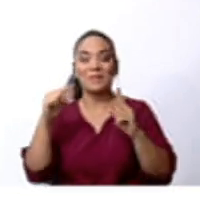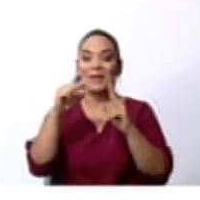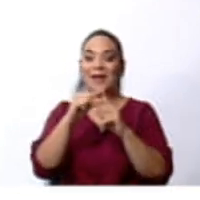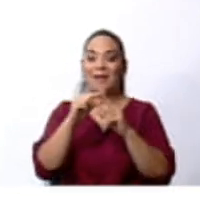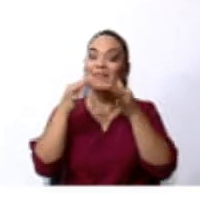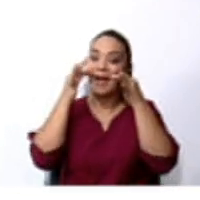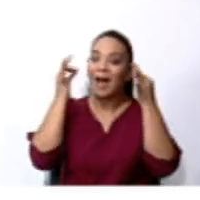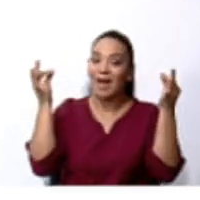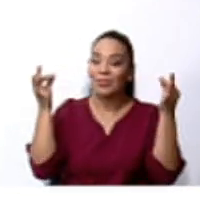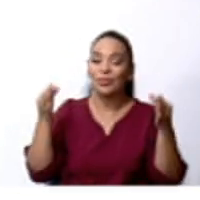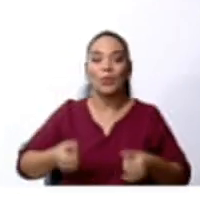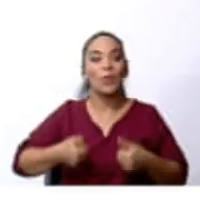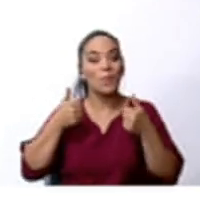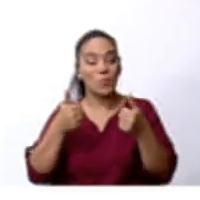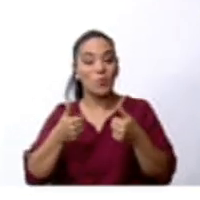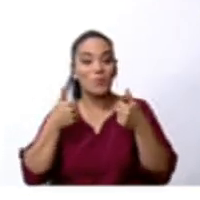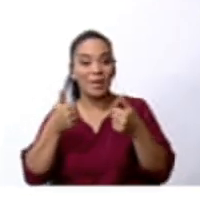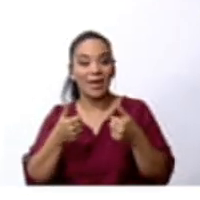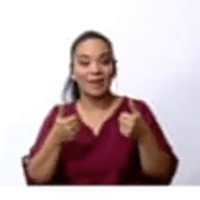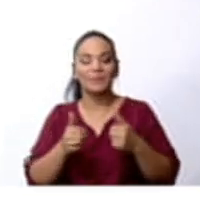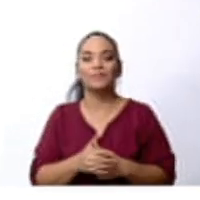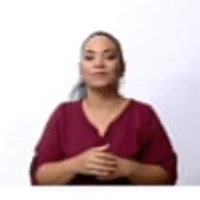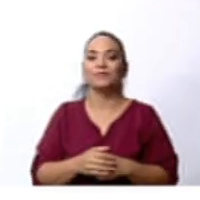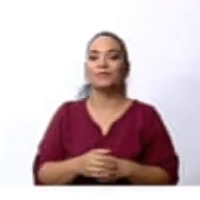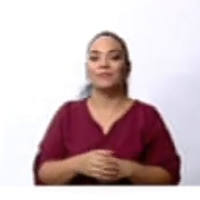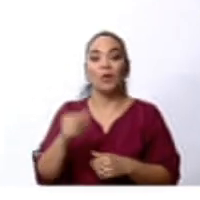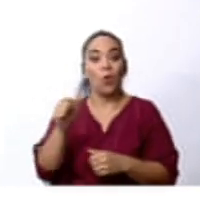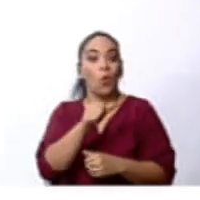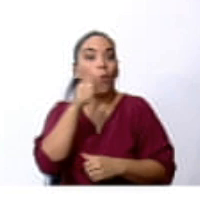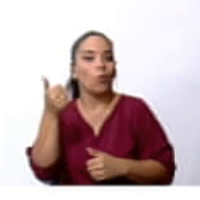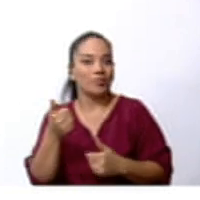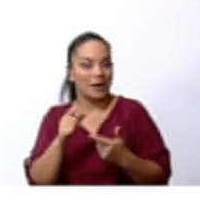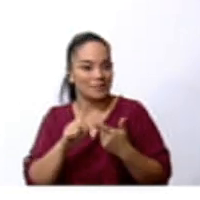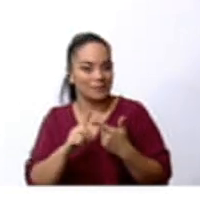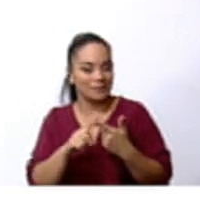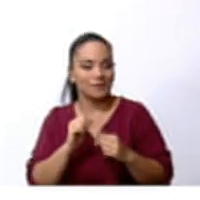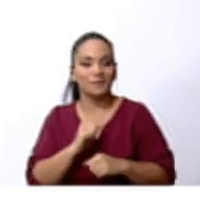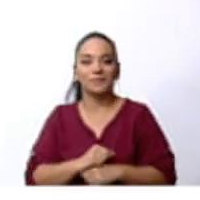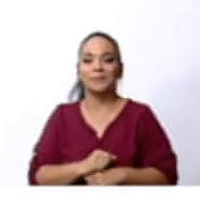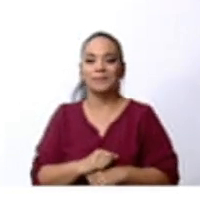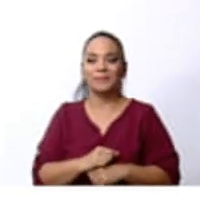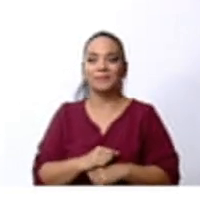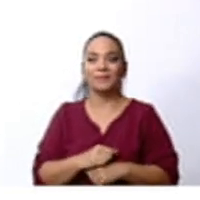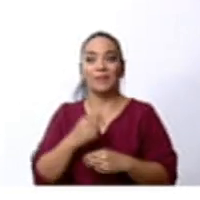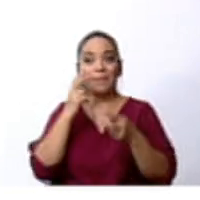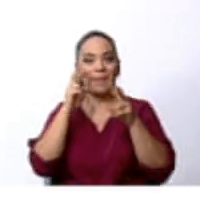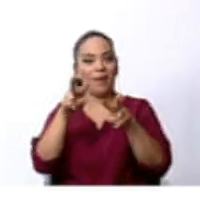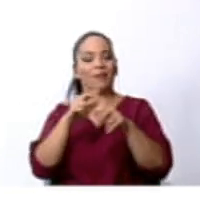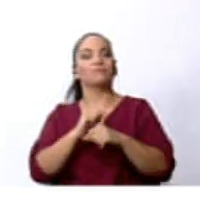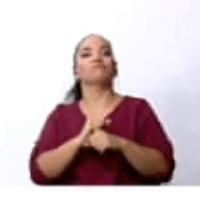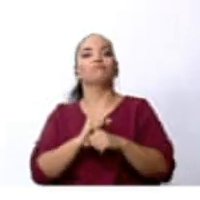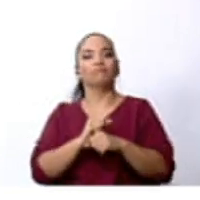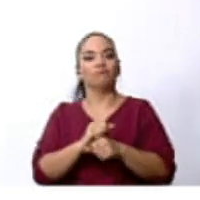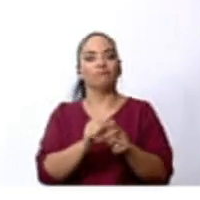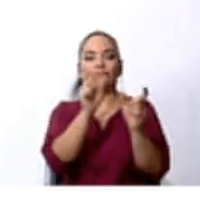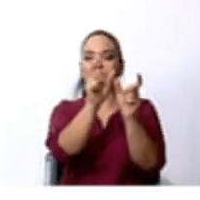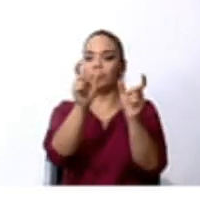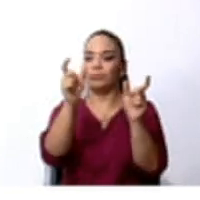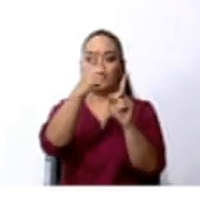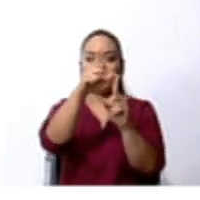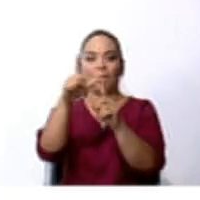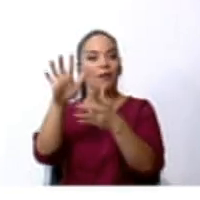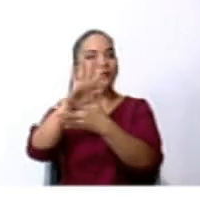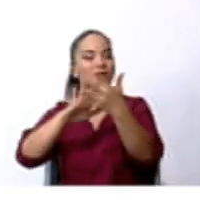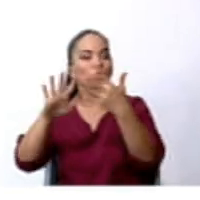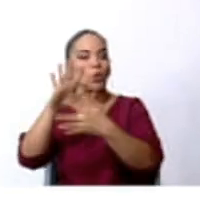Gato. Muy bien. Pero sigamos con la otra palabra. A ver, ordeno la palabra y leo.